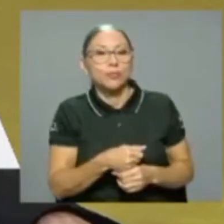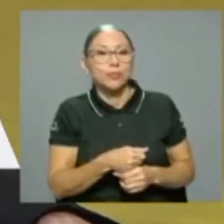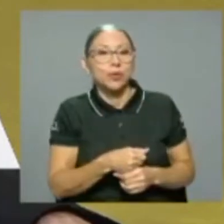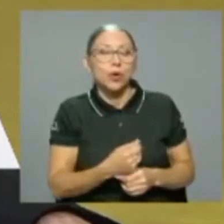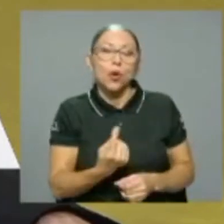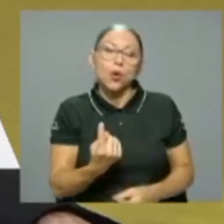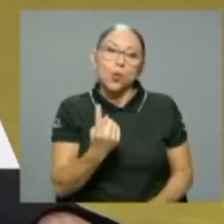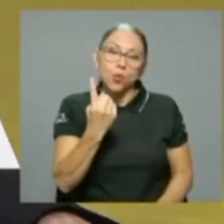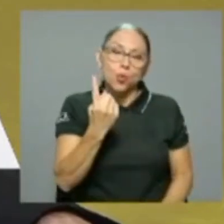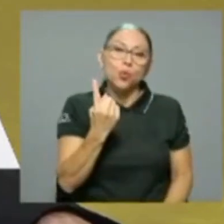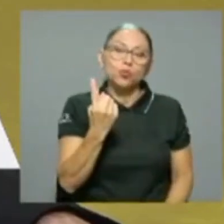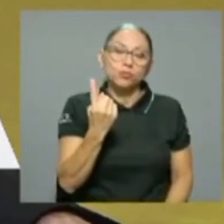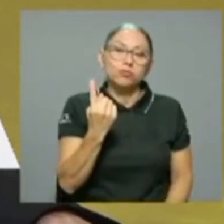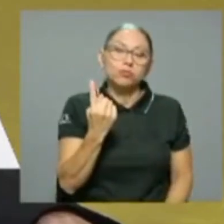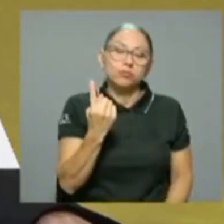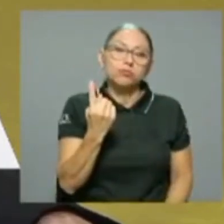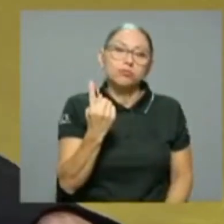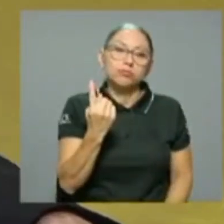un